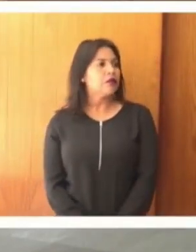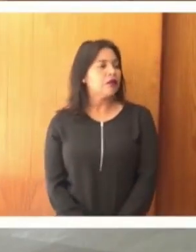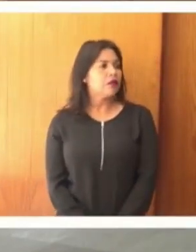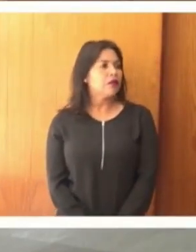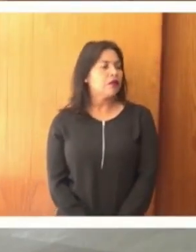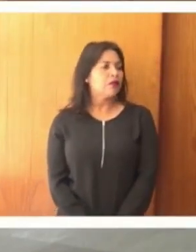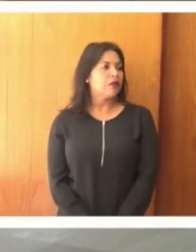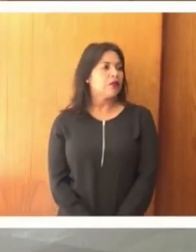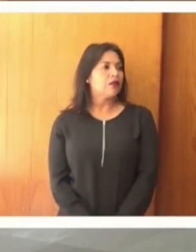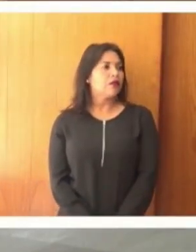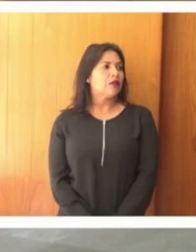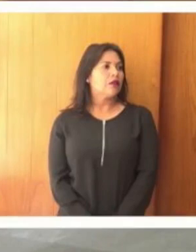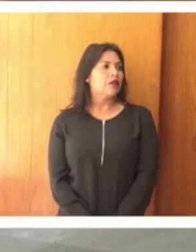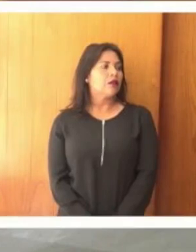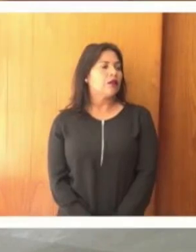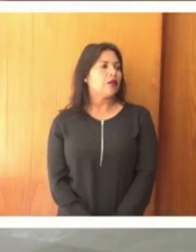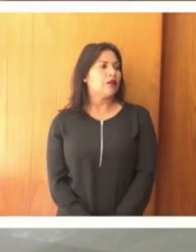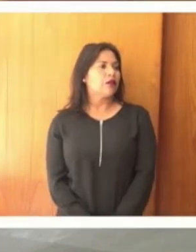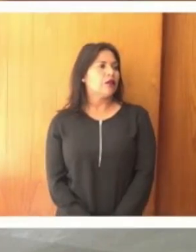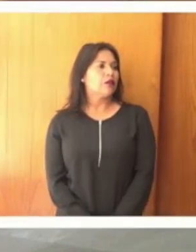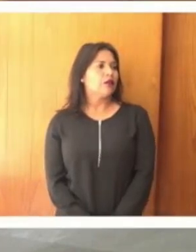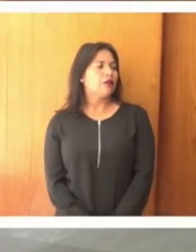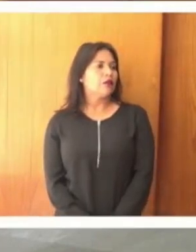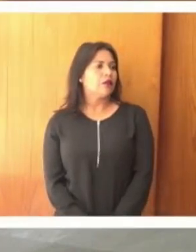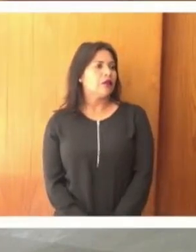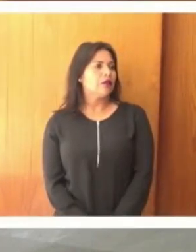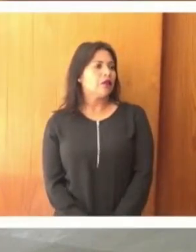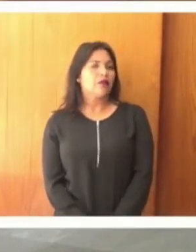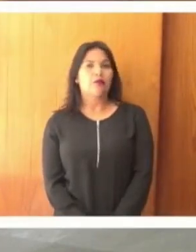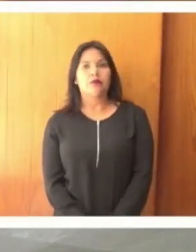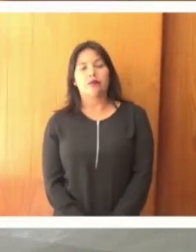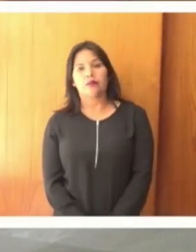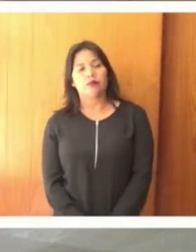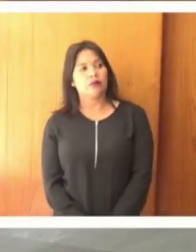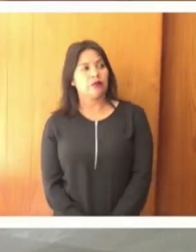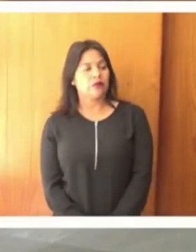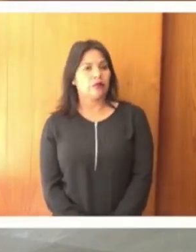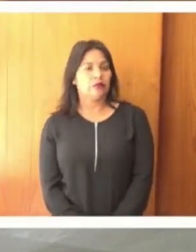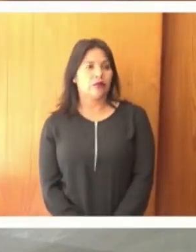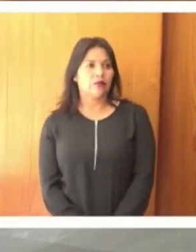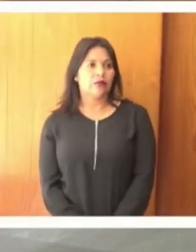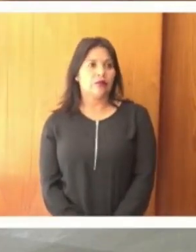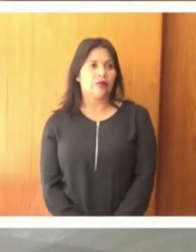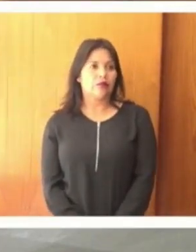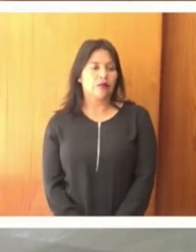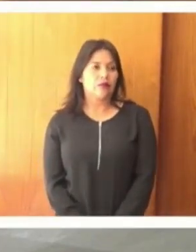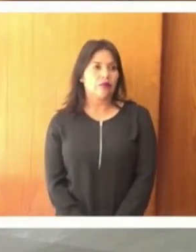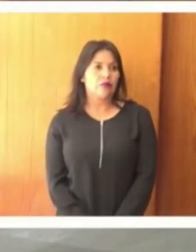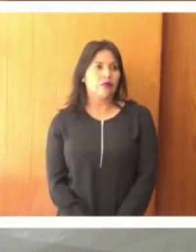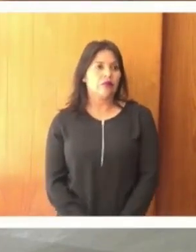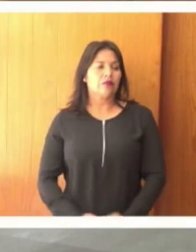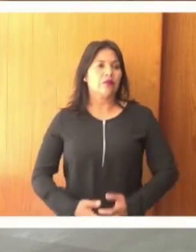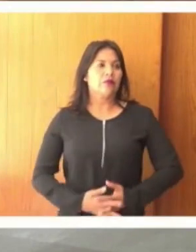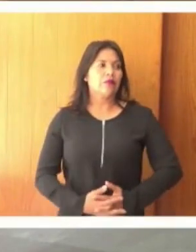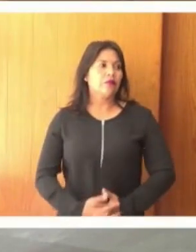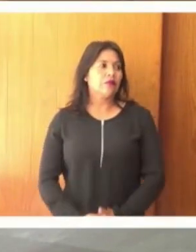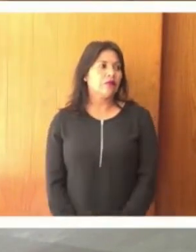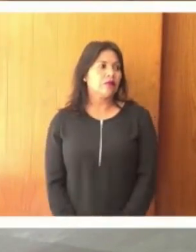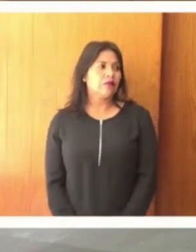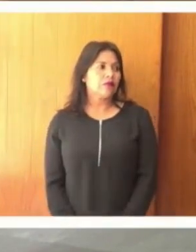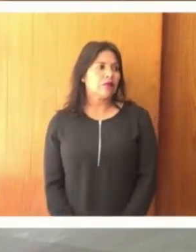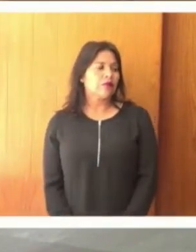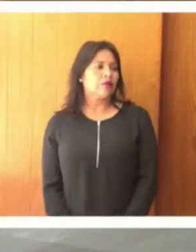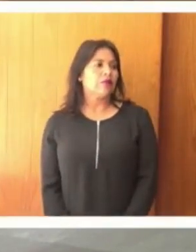pedir una disculpa porque por motivos de agenda no puede estar ella personalmente recibiéndolos. Sin embargo, les manda un